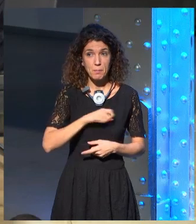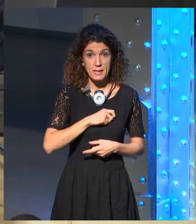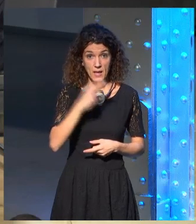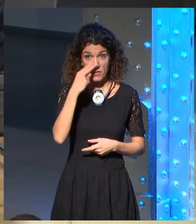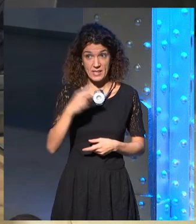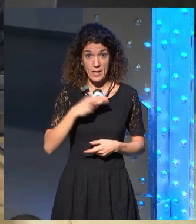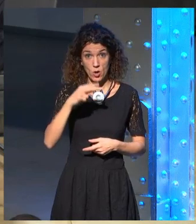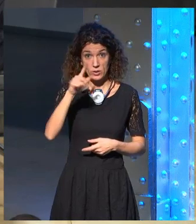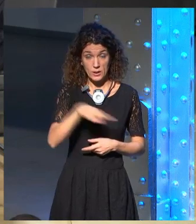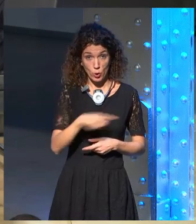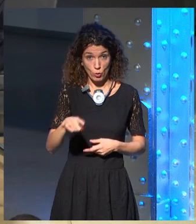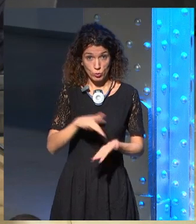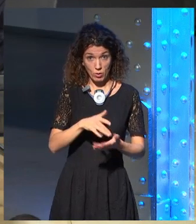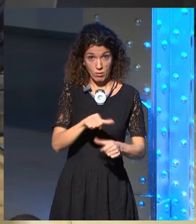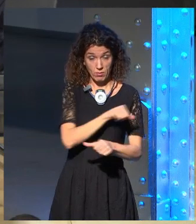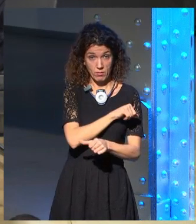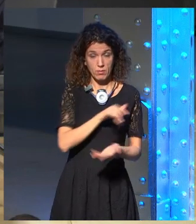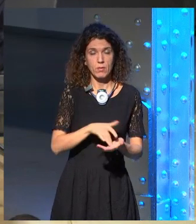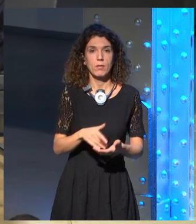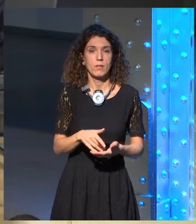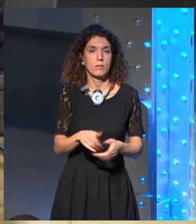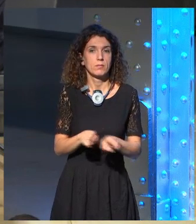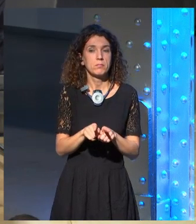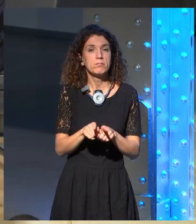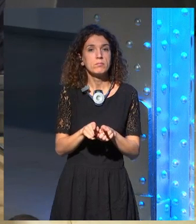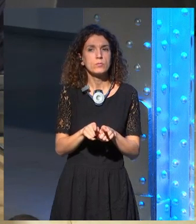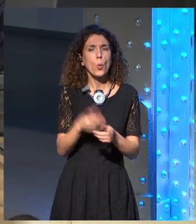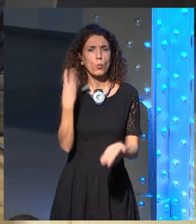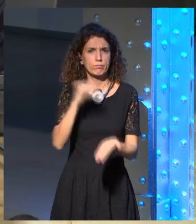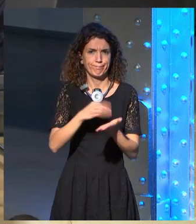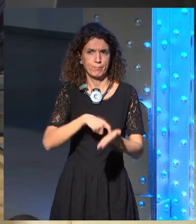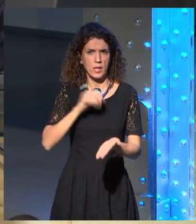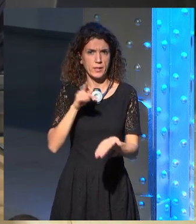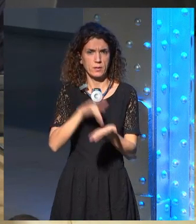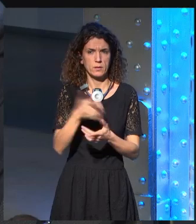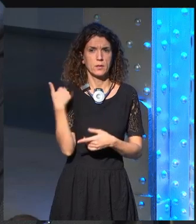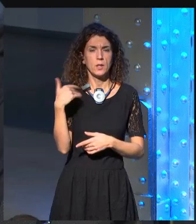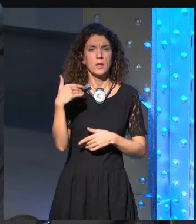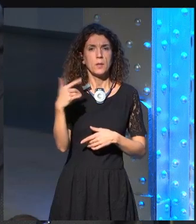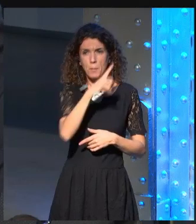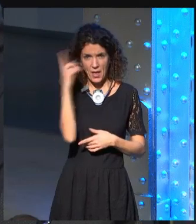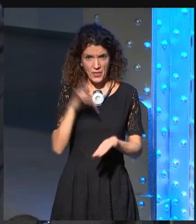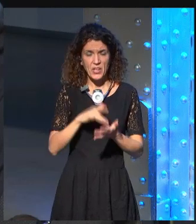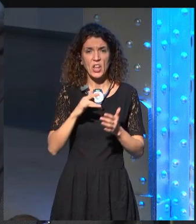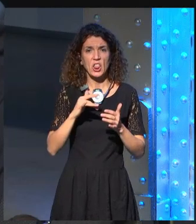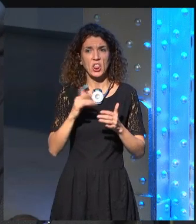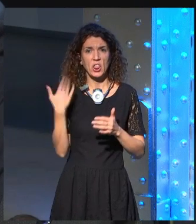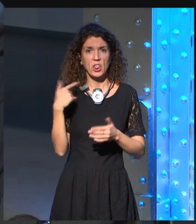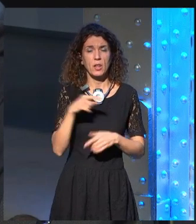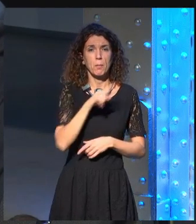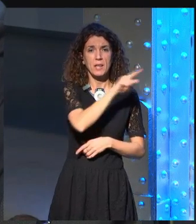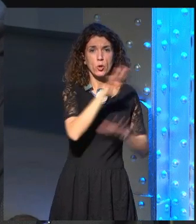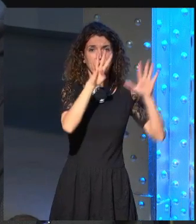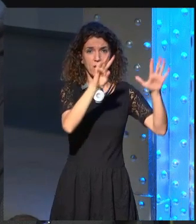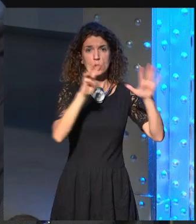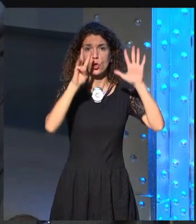Sí. I've been to Spain enough. Sí, ya he estado unas cuantas veces. Ya estuve en Madrid en el